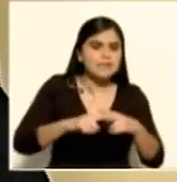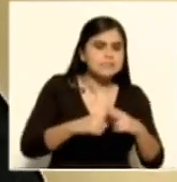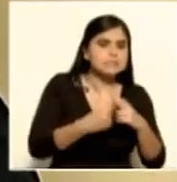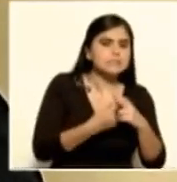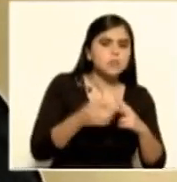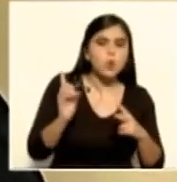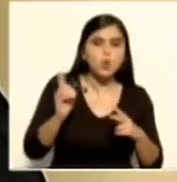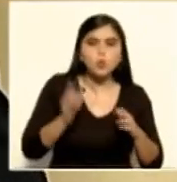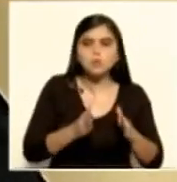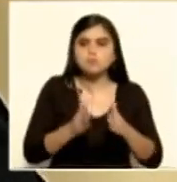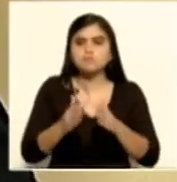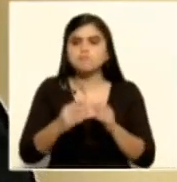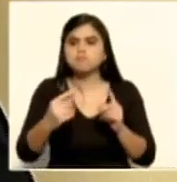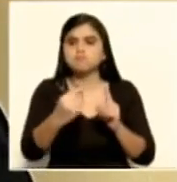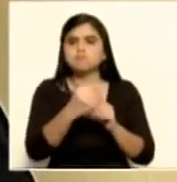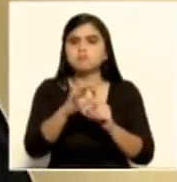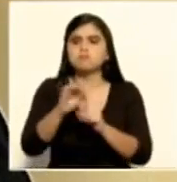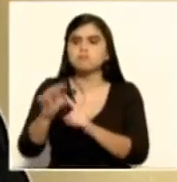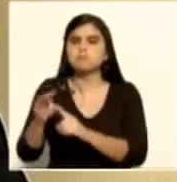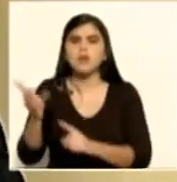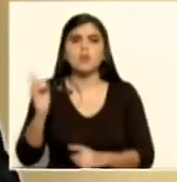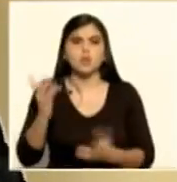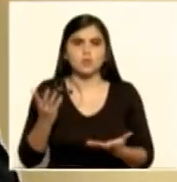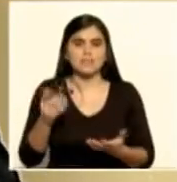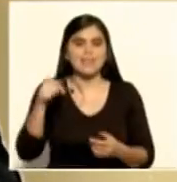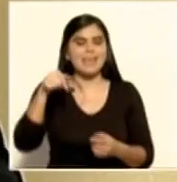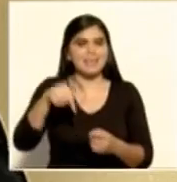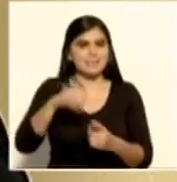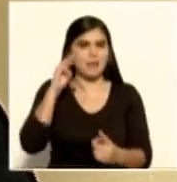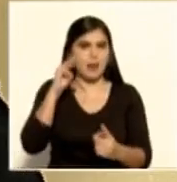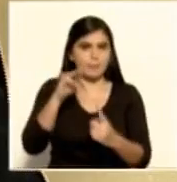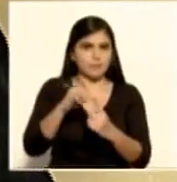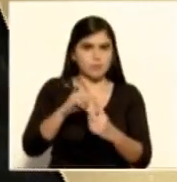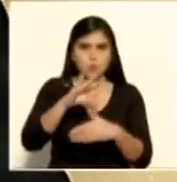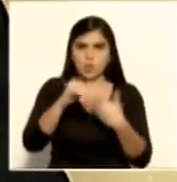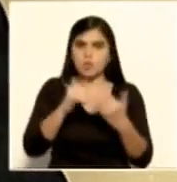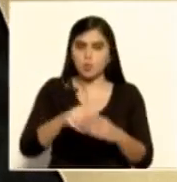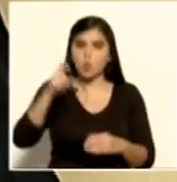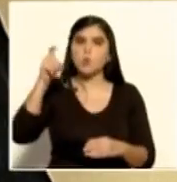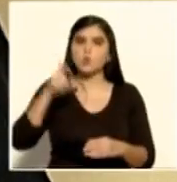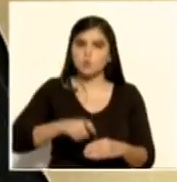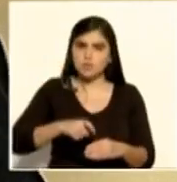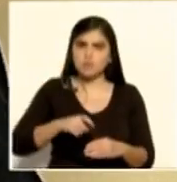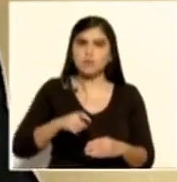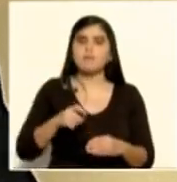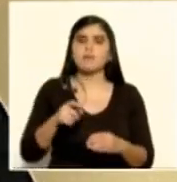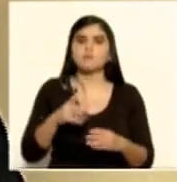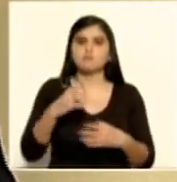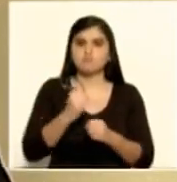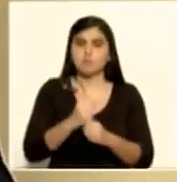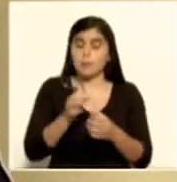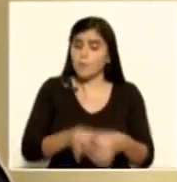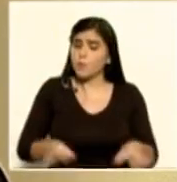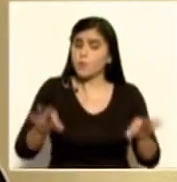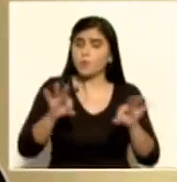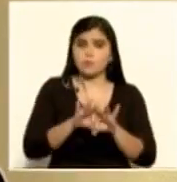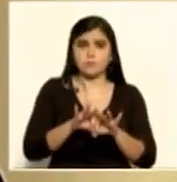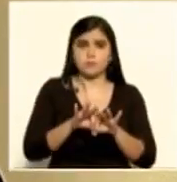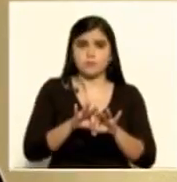es la gran misión que tenemos que llevar adelante todas y todos en este momento. Es muy importante. ¿Por